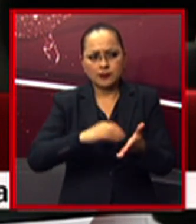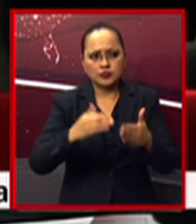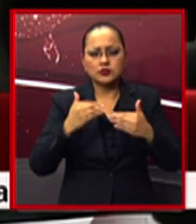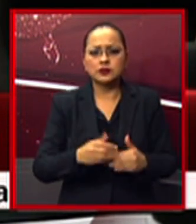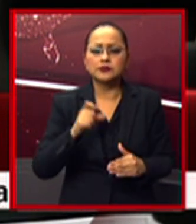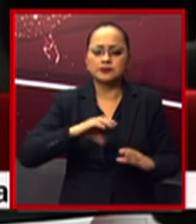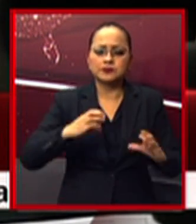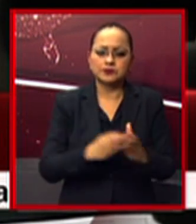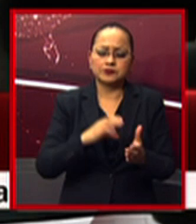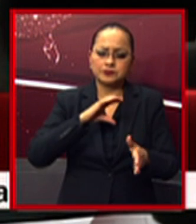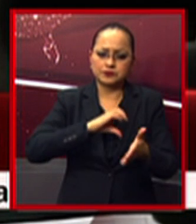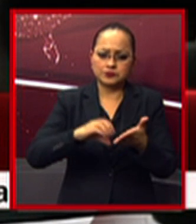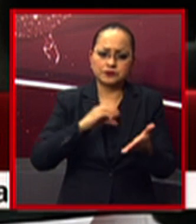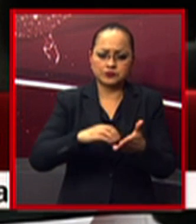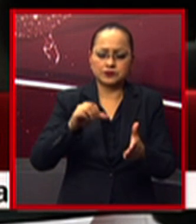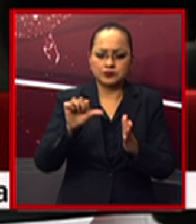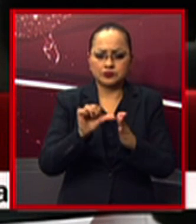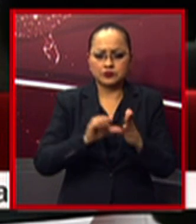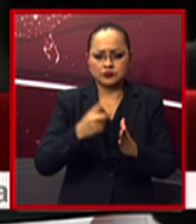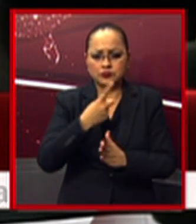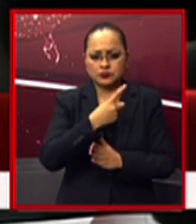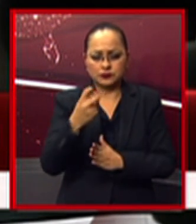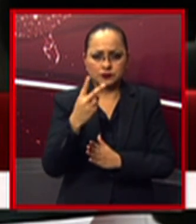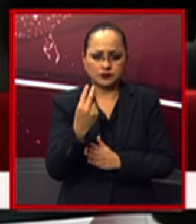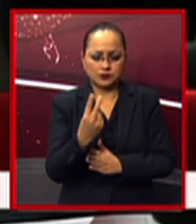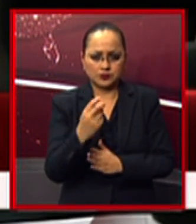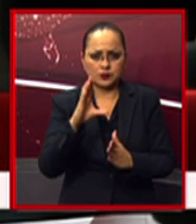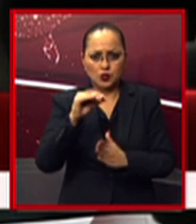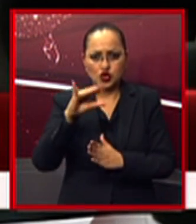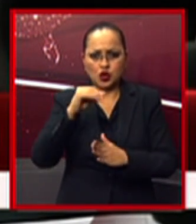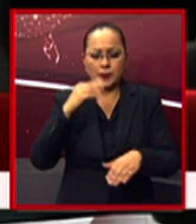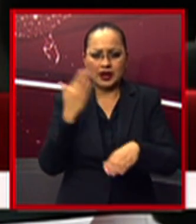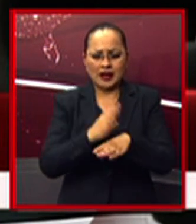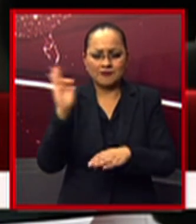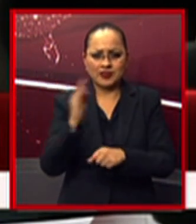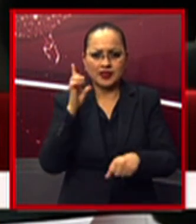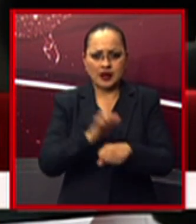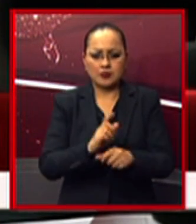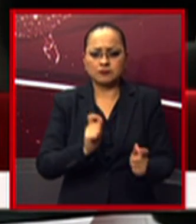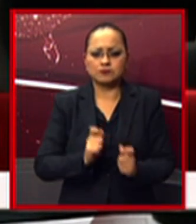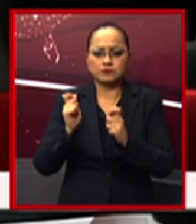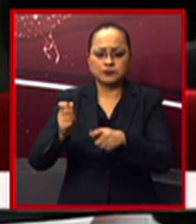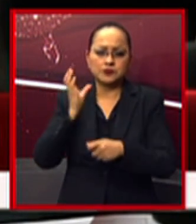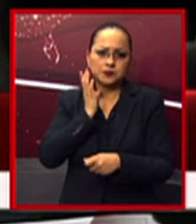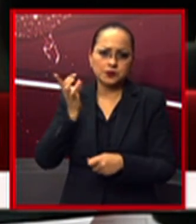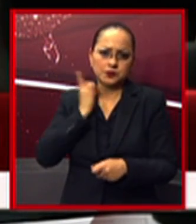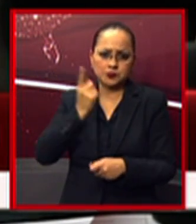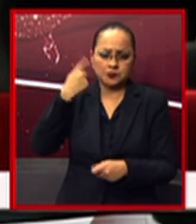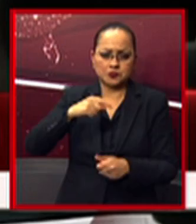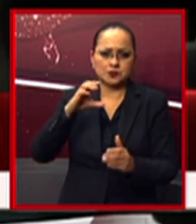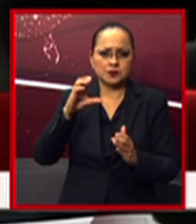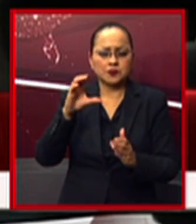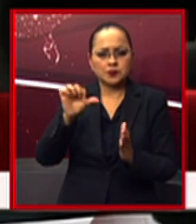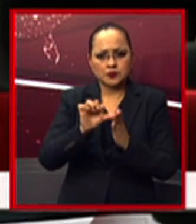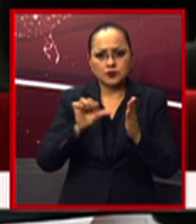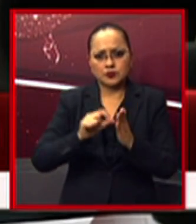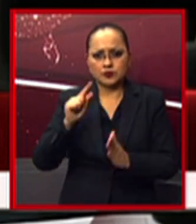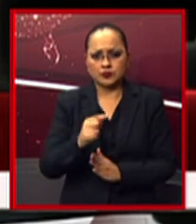se reforma el tercer párrafo del artículo 225 del Código Penal Federal. Se remite a la Cámara de Diputados para los efectos.